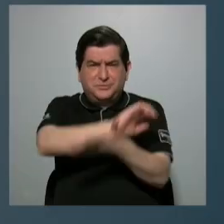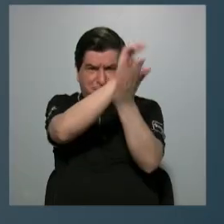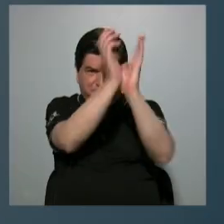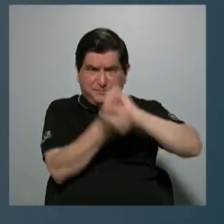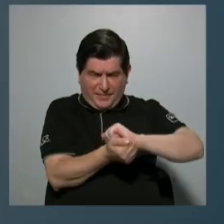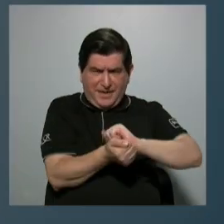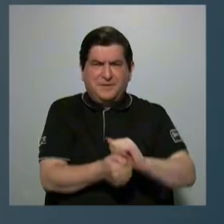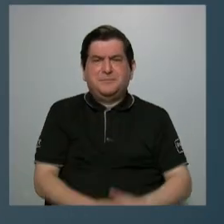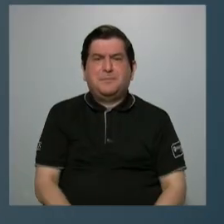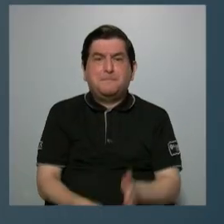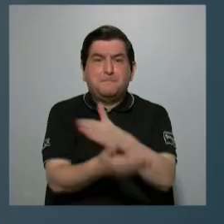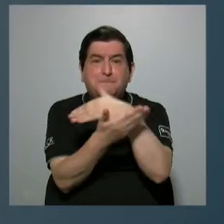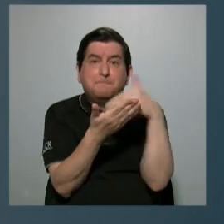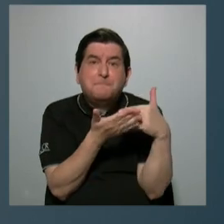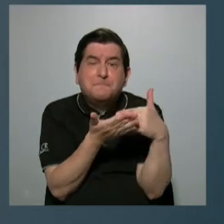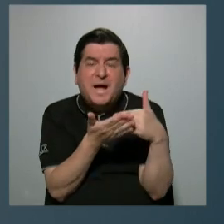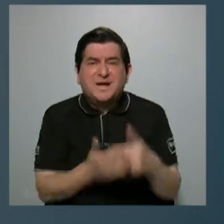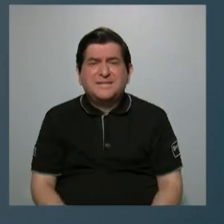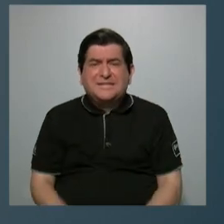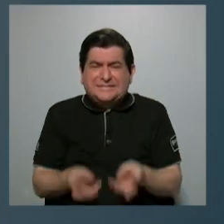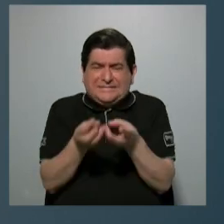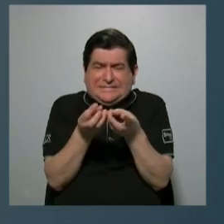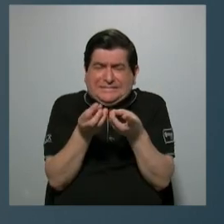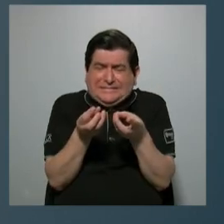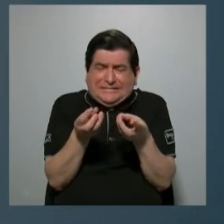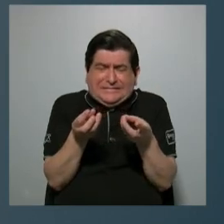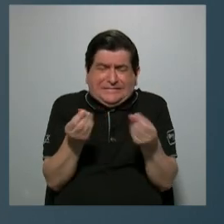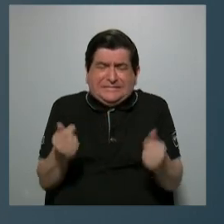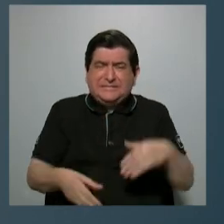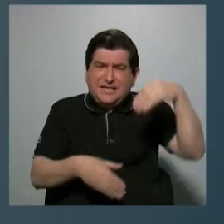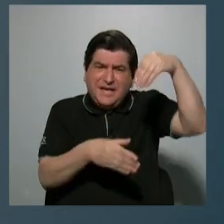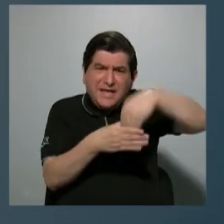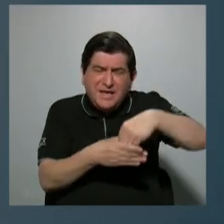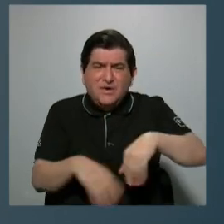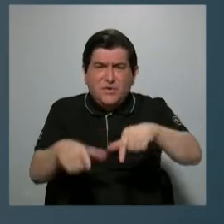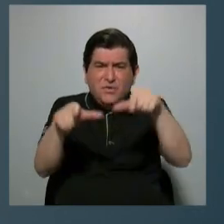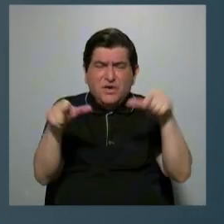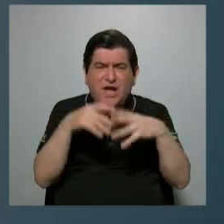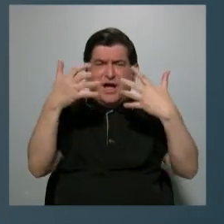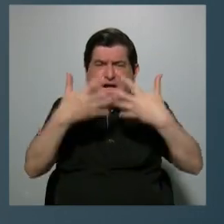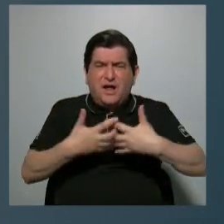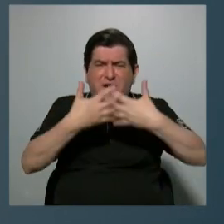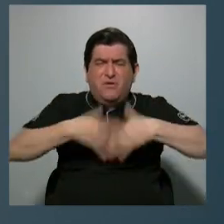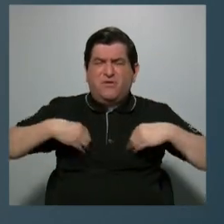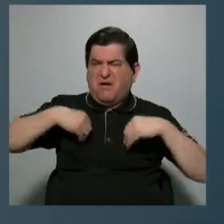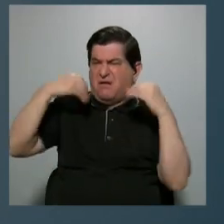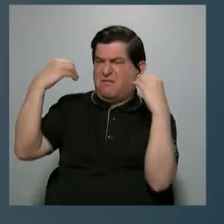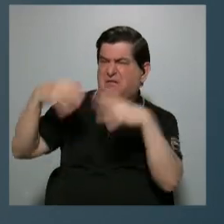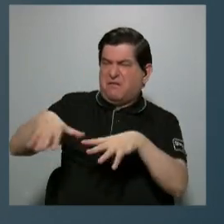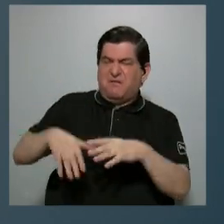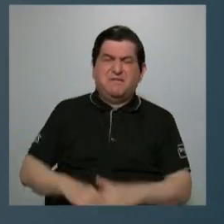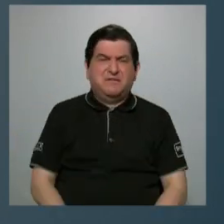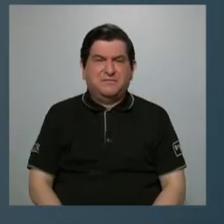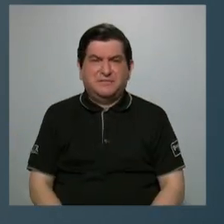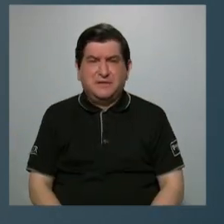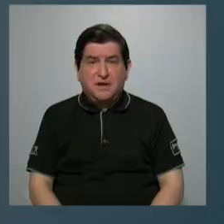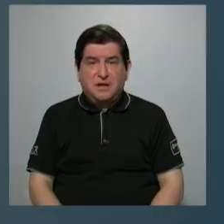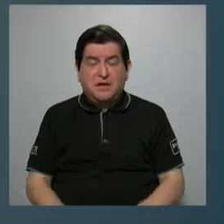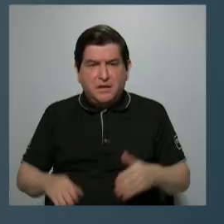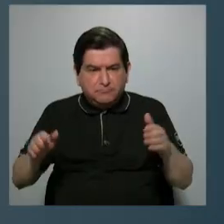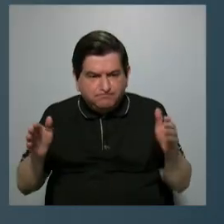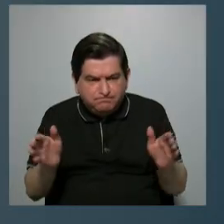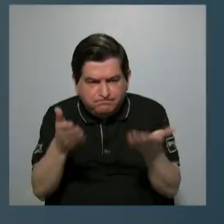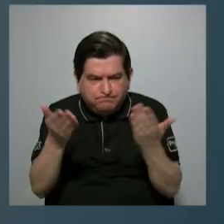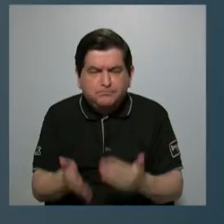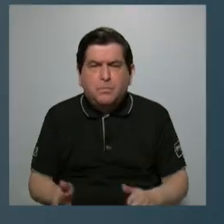de partes muy deterioradas, que incluían como lugares industriales abandonados y tal, que empujaron un